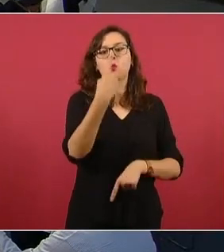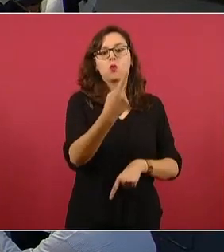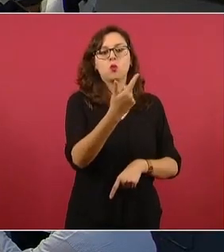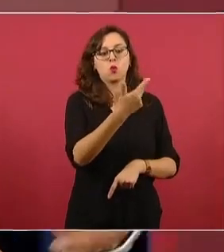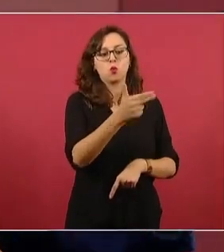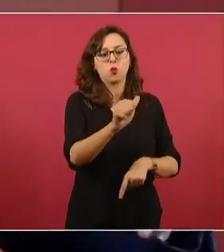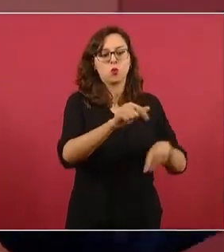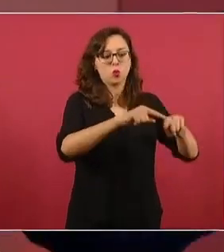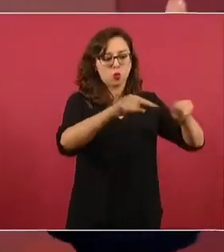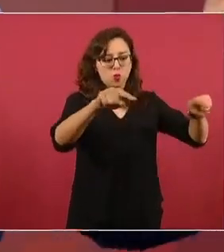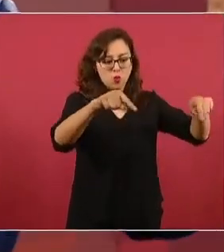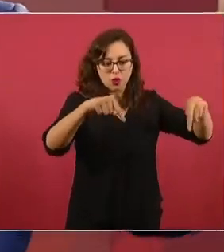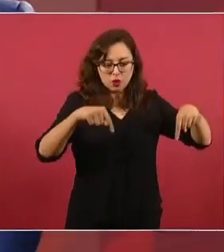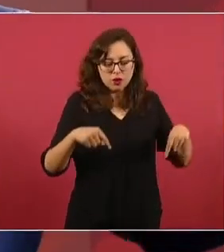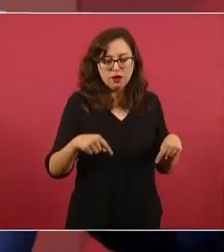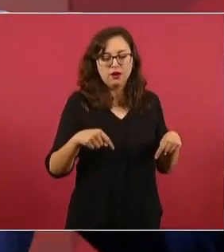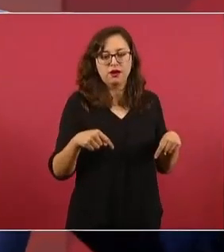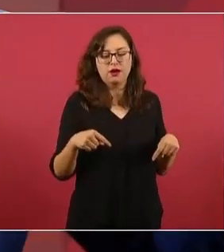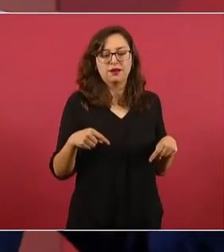Y ya